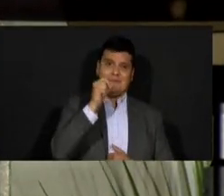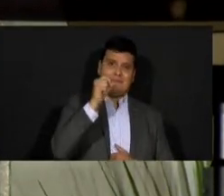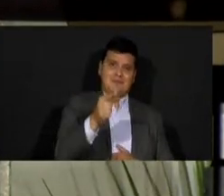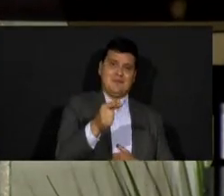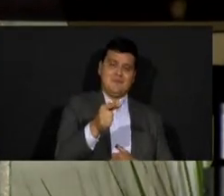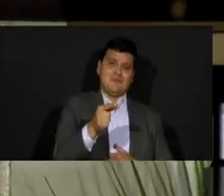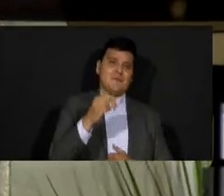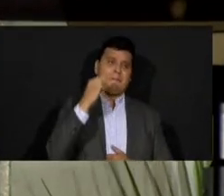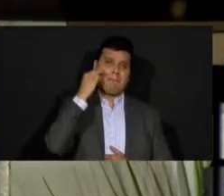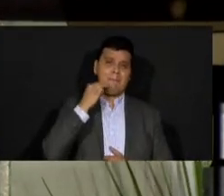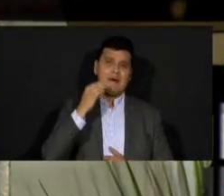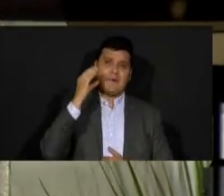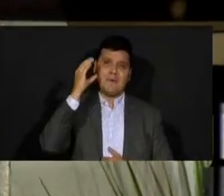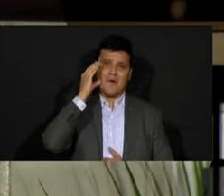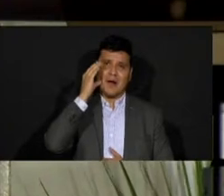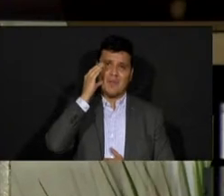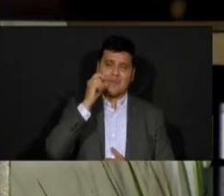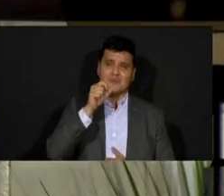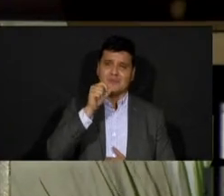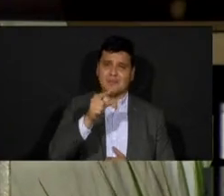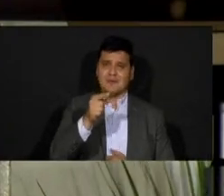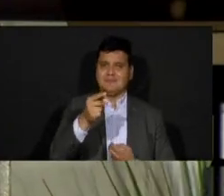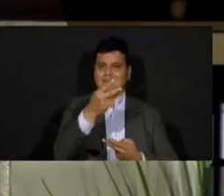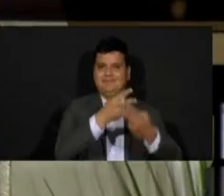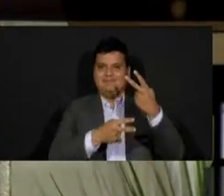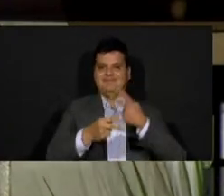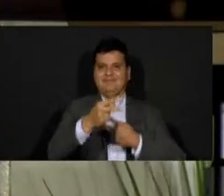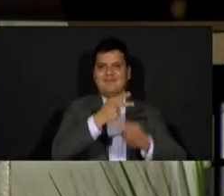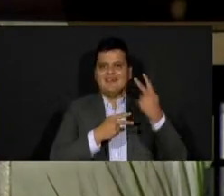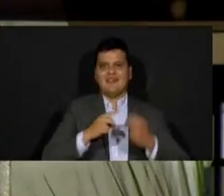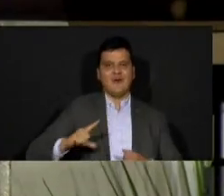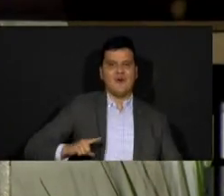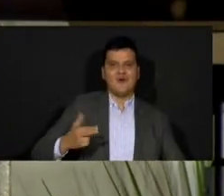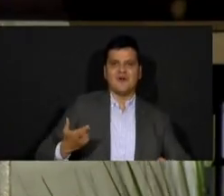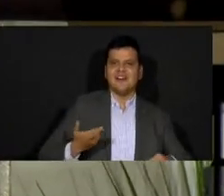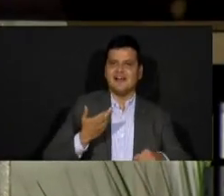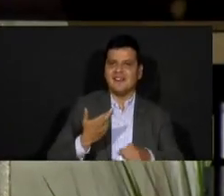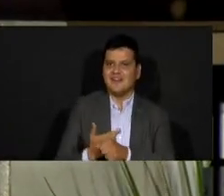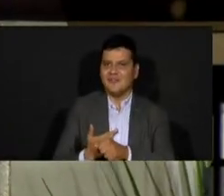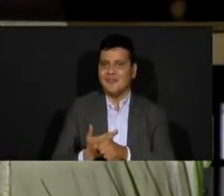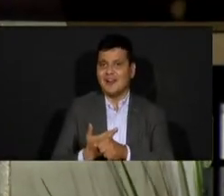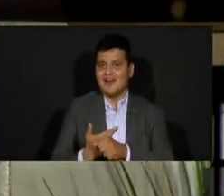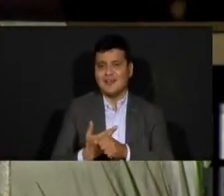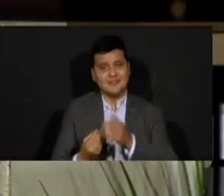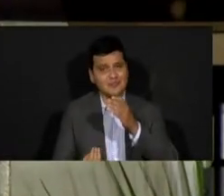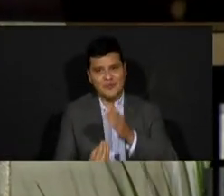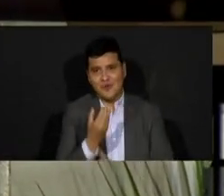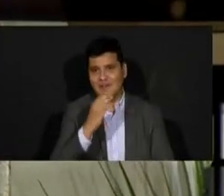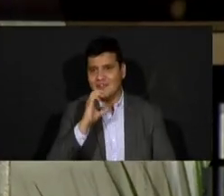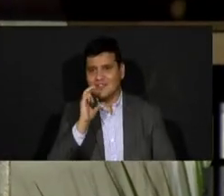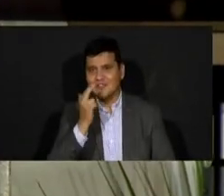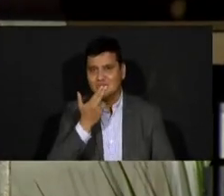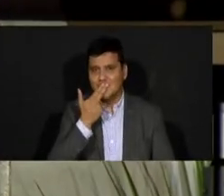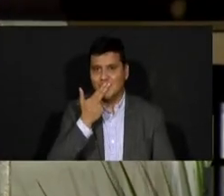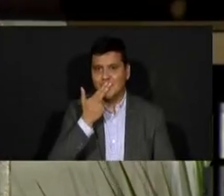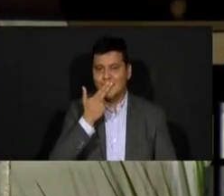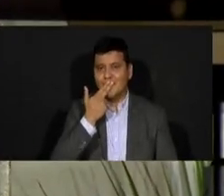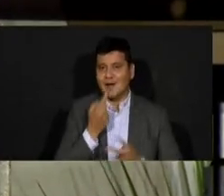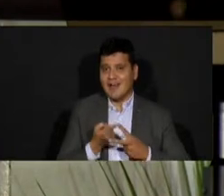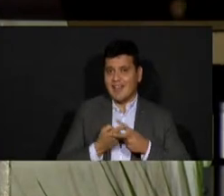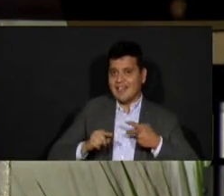Campos Galván, gobernadora electa para el periodo del Estado de Chihuahua para el periodo